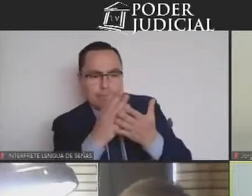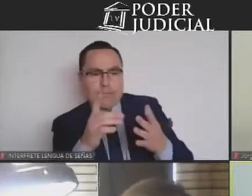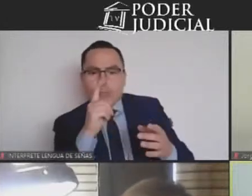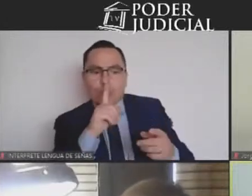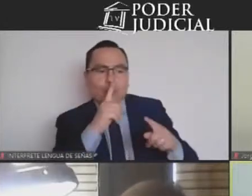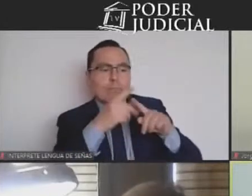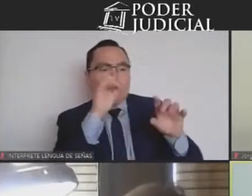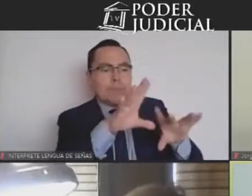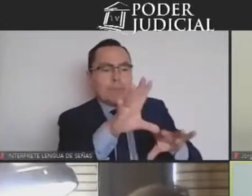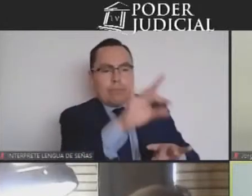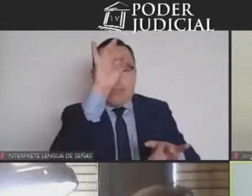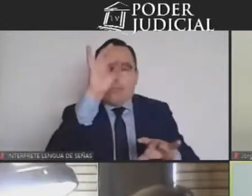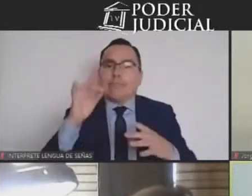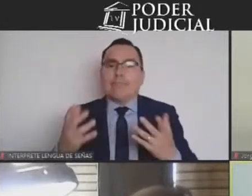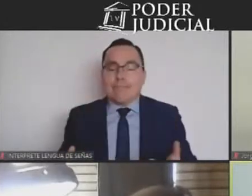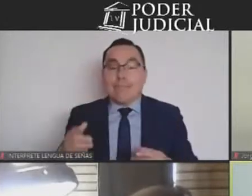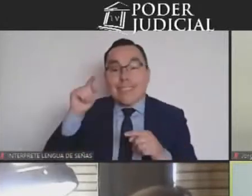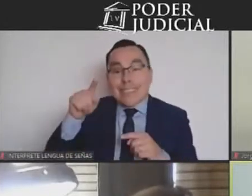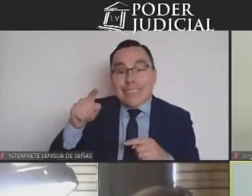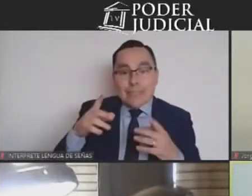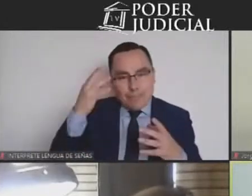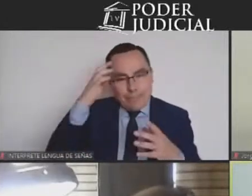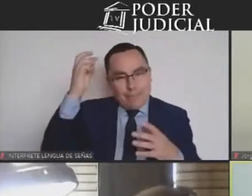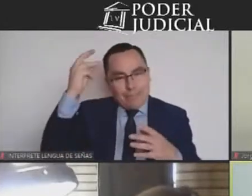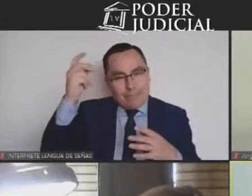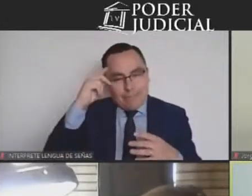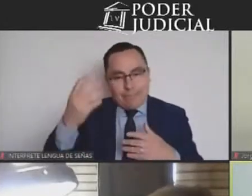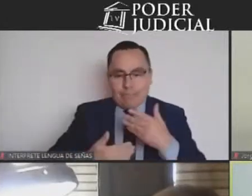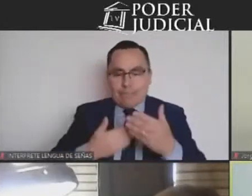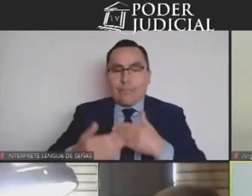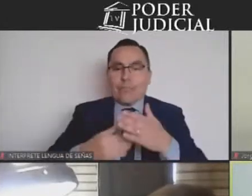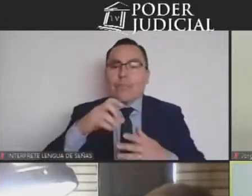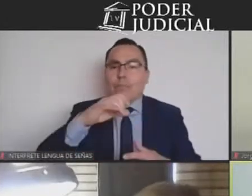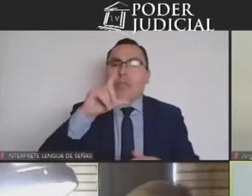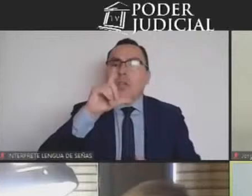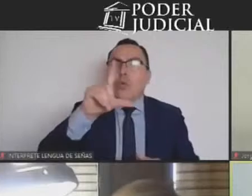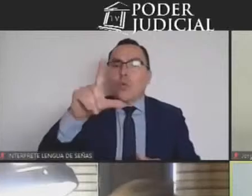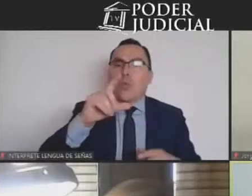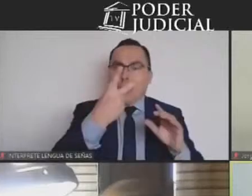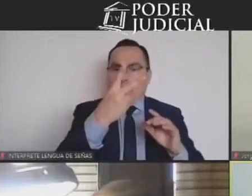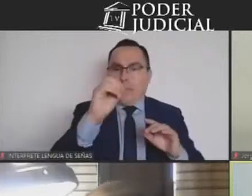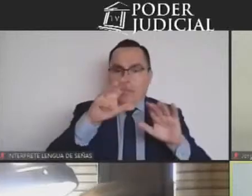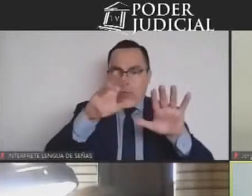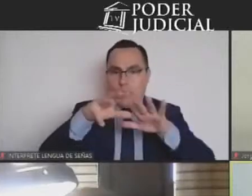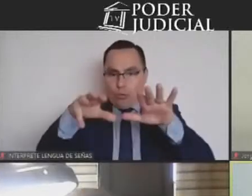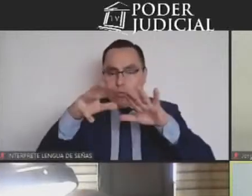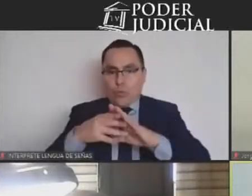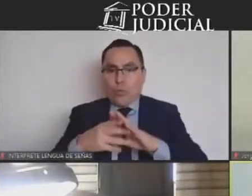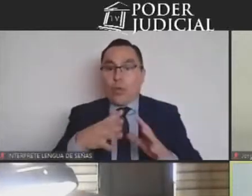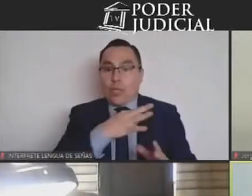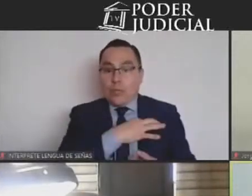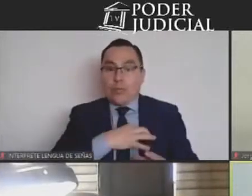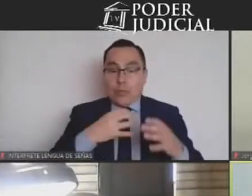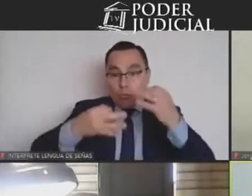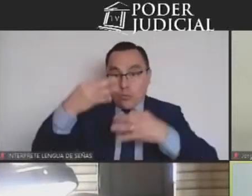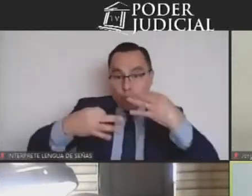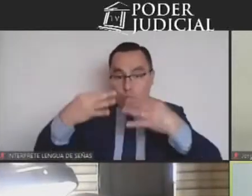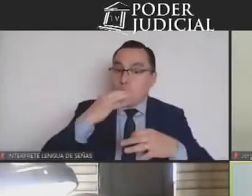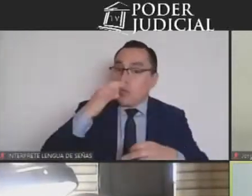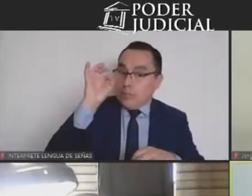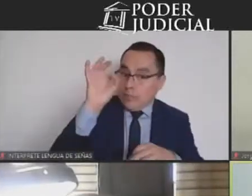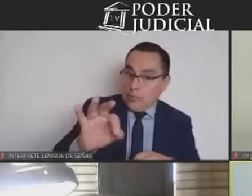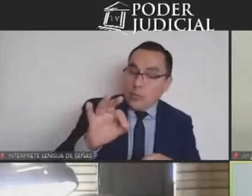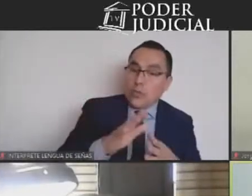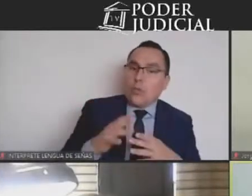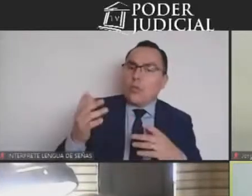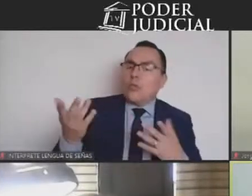En este orden de ideas no puedo dejar de destacar el anuncio realizado en junio del 2019 por el Ministerio de Justicia acerca